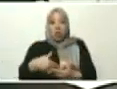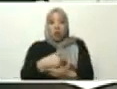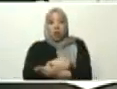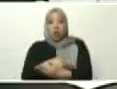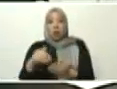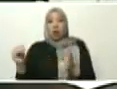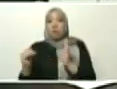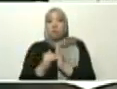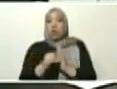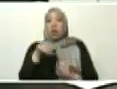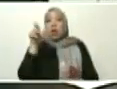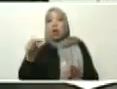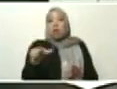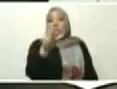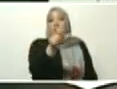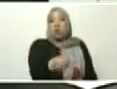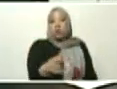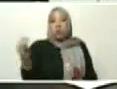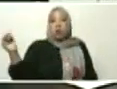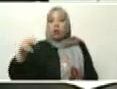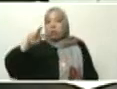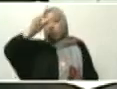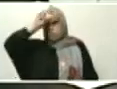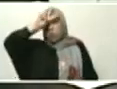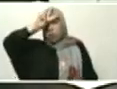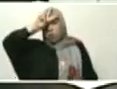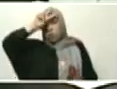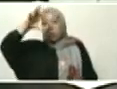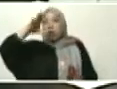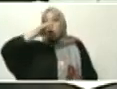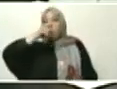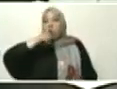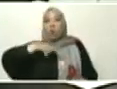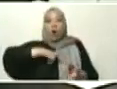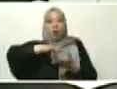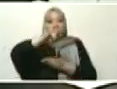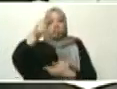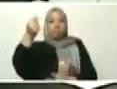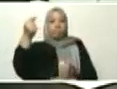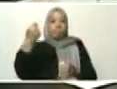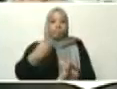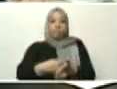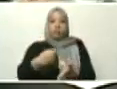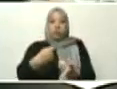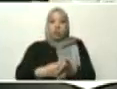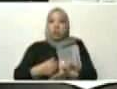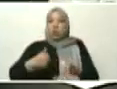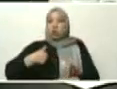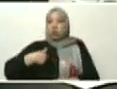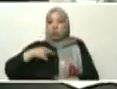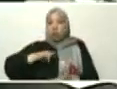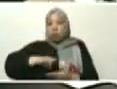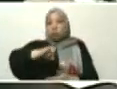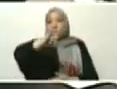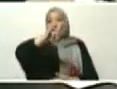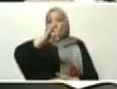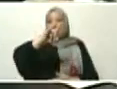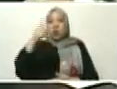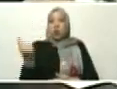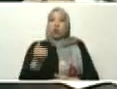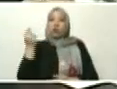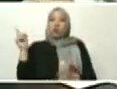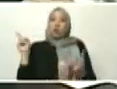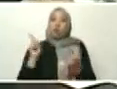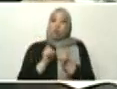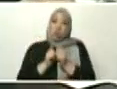de compatriotas que se quieren venir de Perú y no tienen para el pasaje. Yo pongo los aviones, pero son